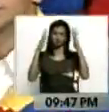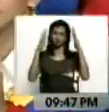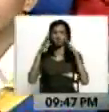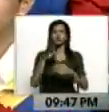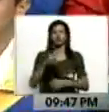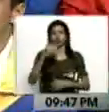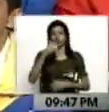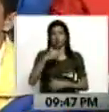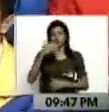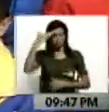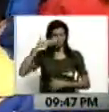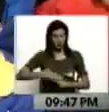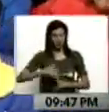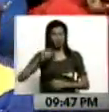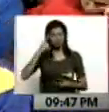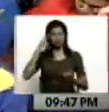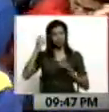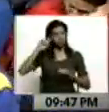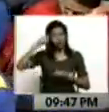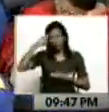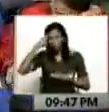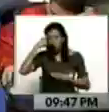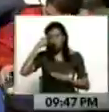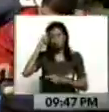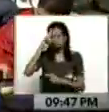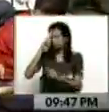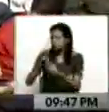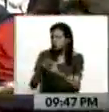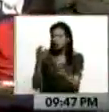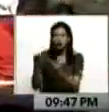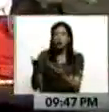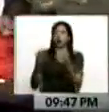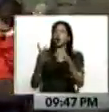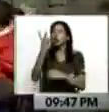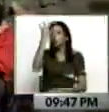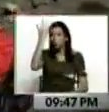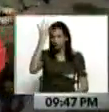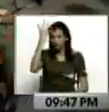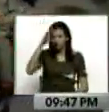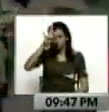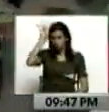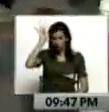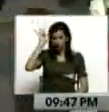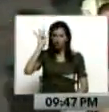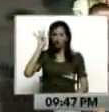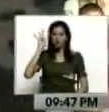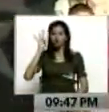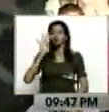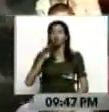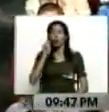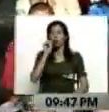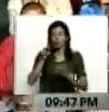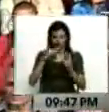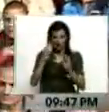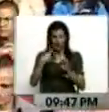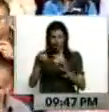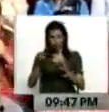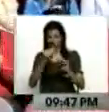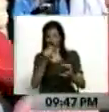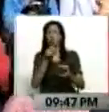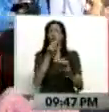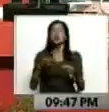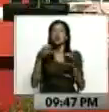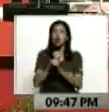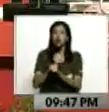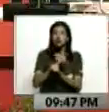Revolucionaria la fan presente lo recuerda con admiración almirante Remigio ceballo hermano Nelson